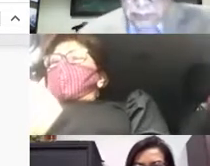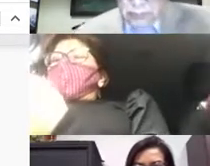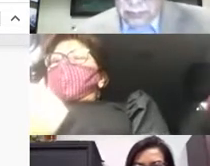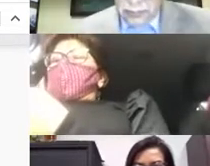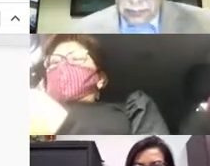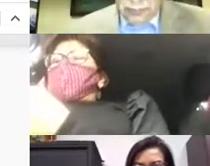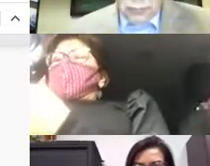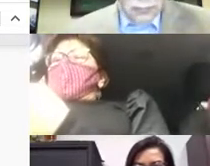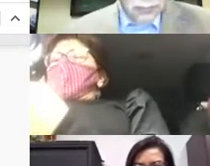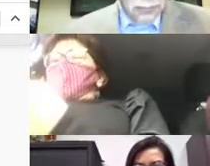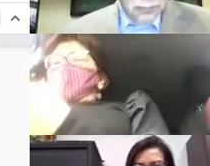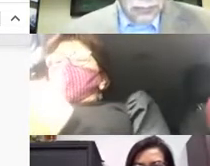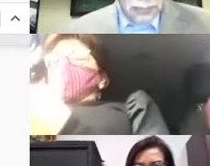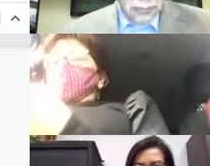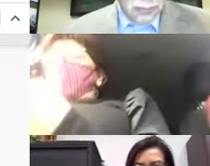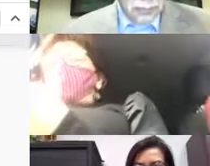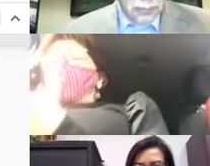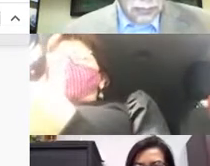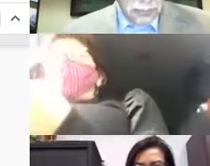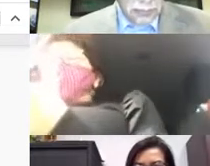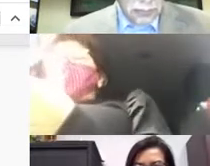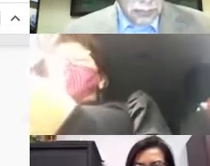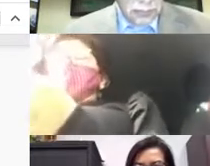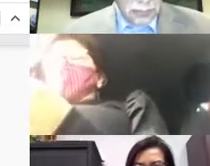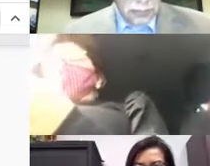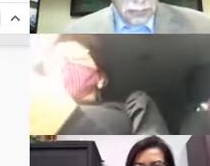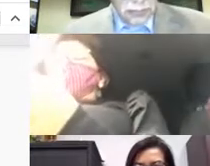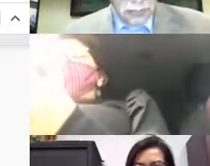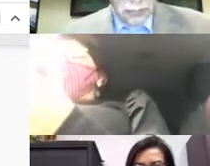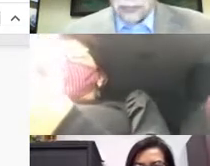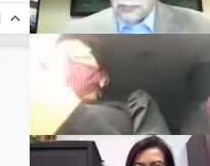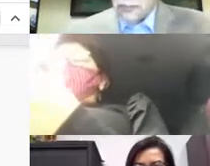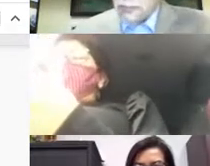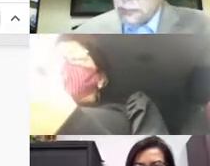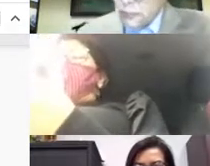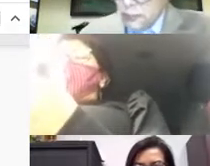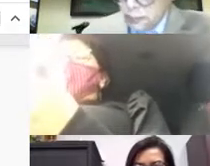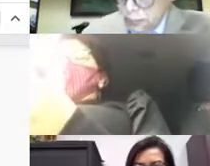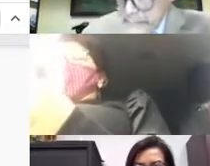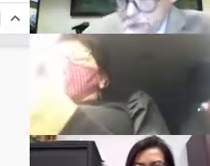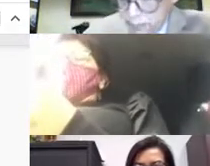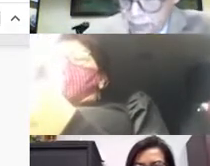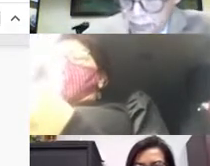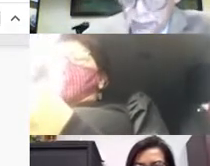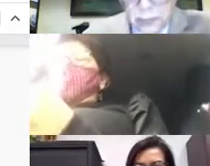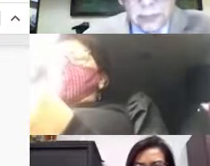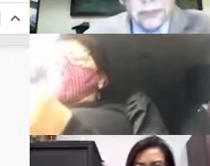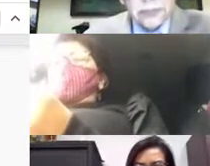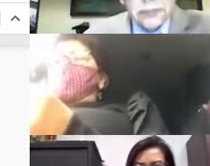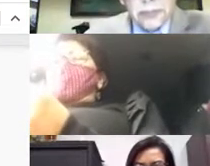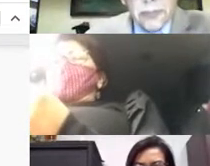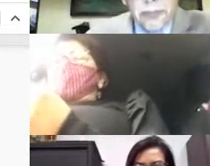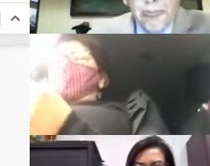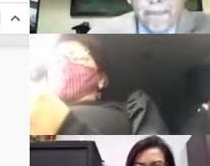México, estos casos para el ejercicio fiscal 2021. De esta forma daremos cumplimiento a lo establecido en